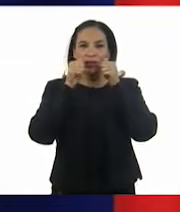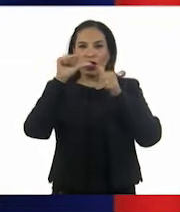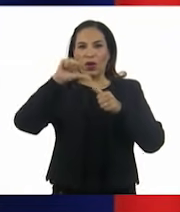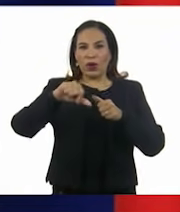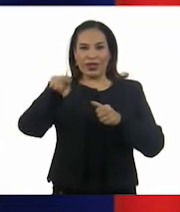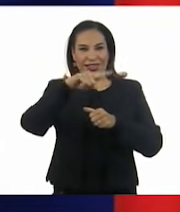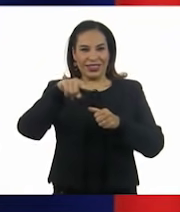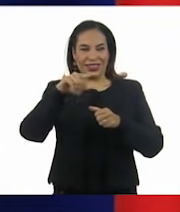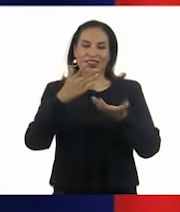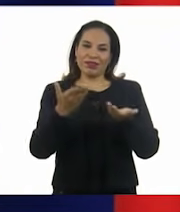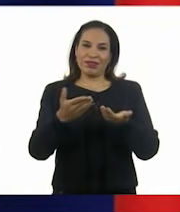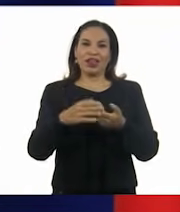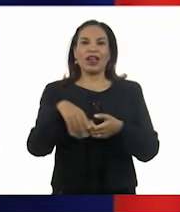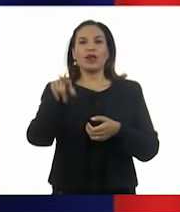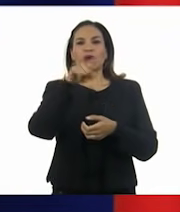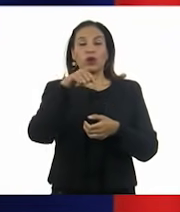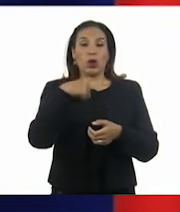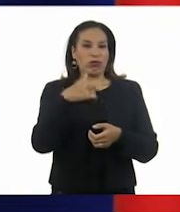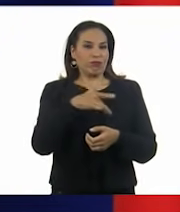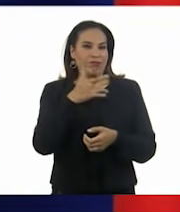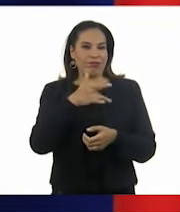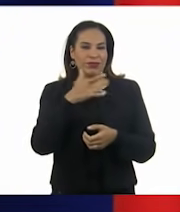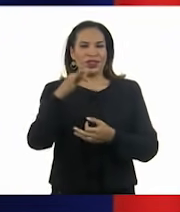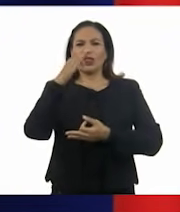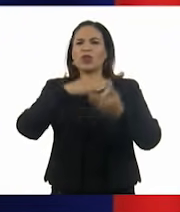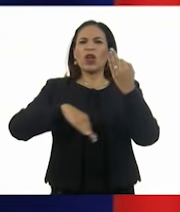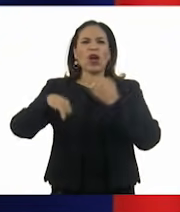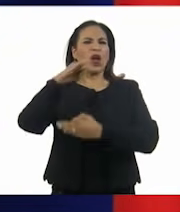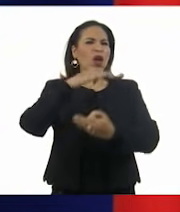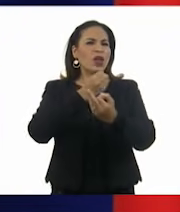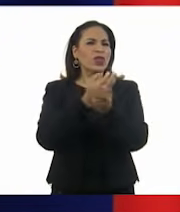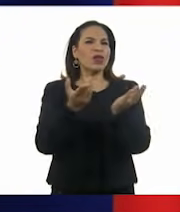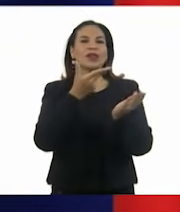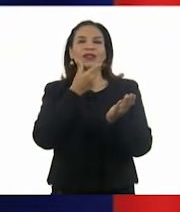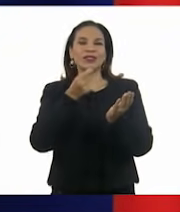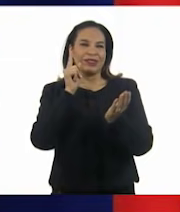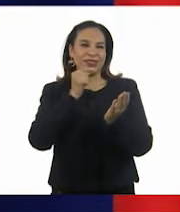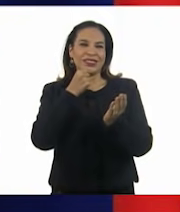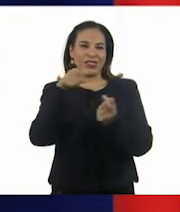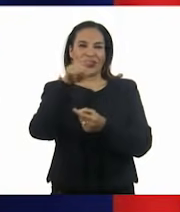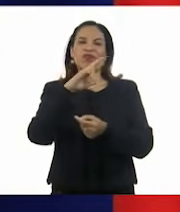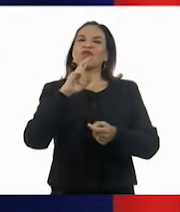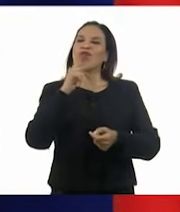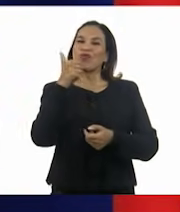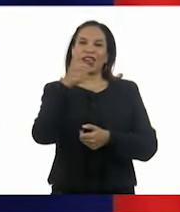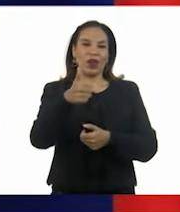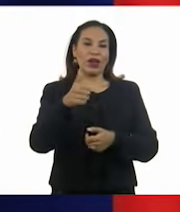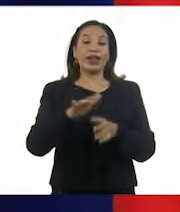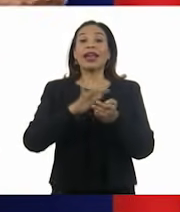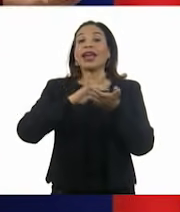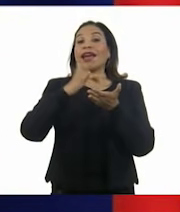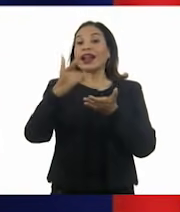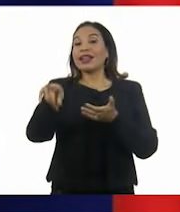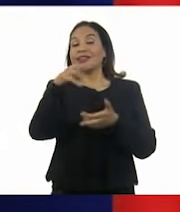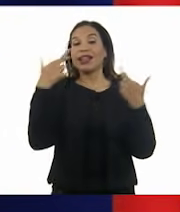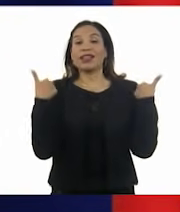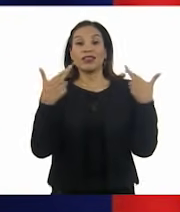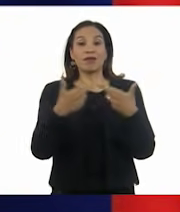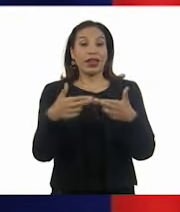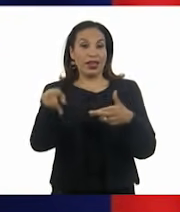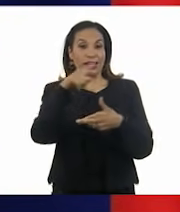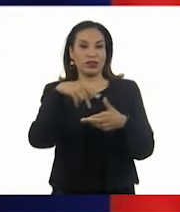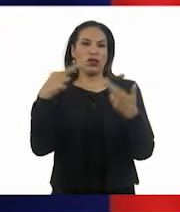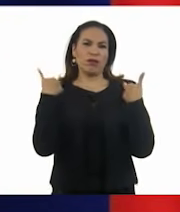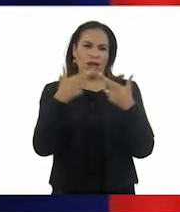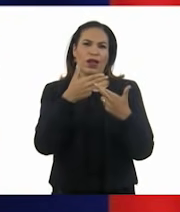hoy, agentes. Desde mi punto de vista, todas y todos ustedes son los mejores. Y gracias a las maestras y